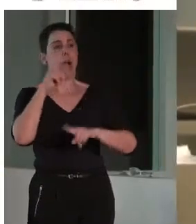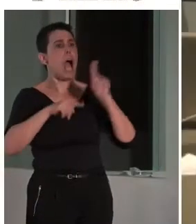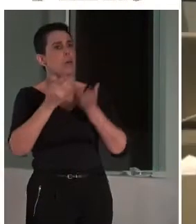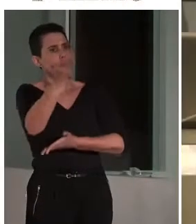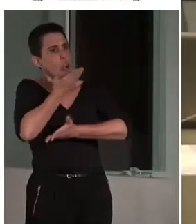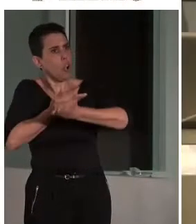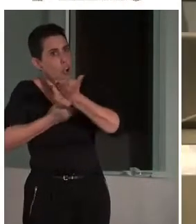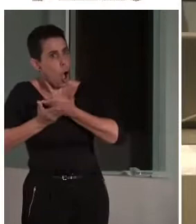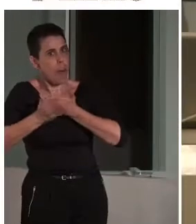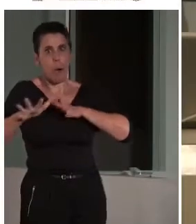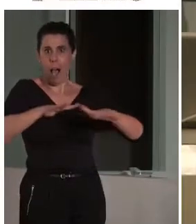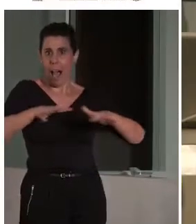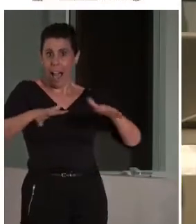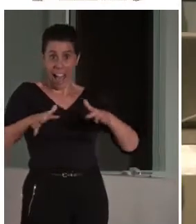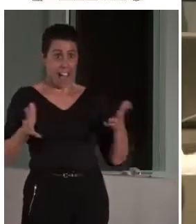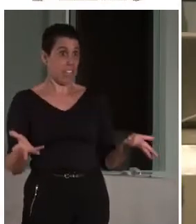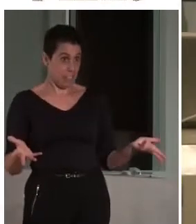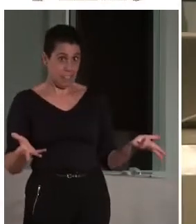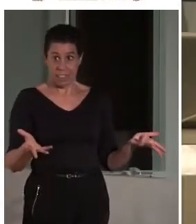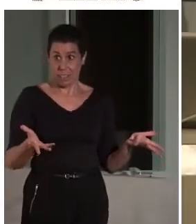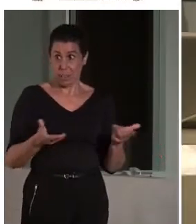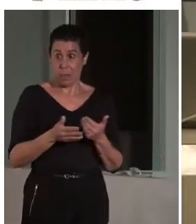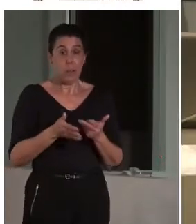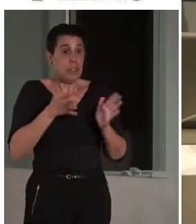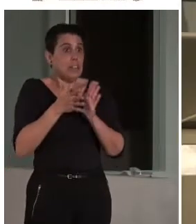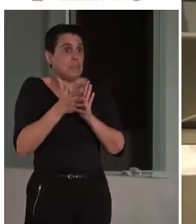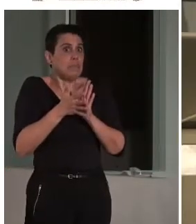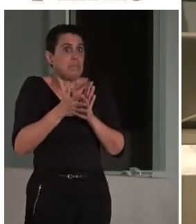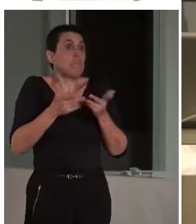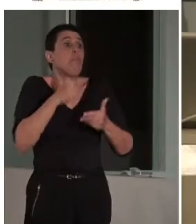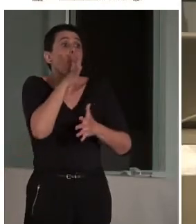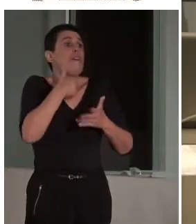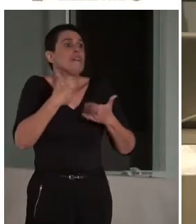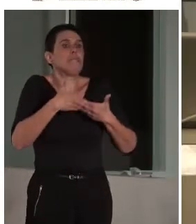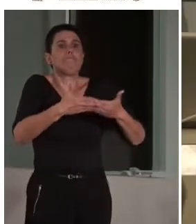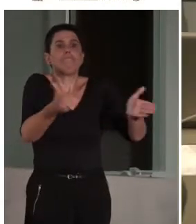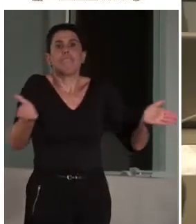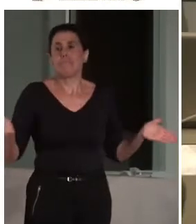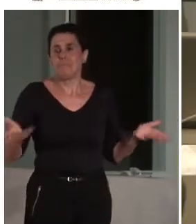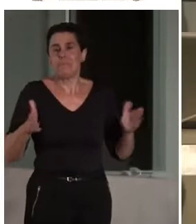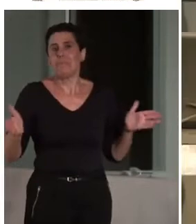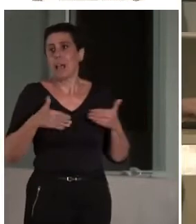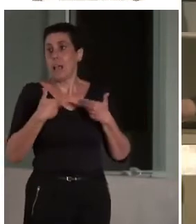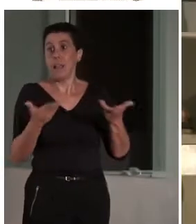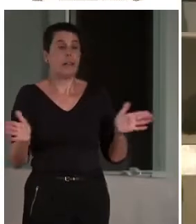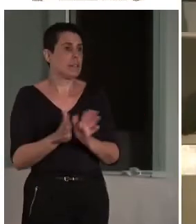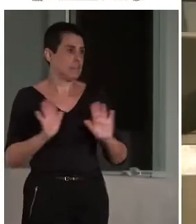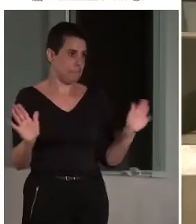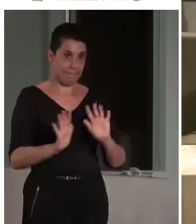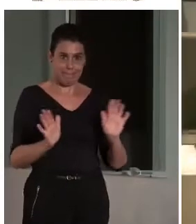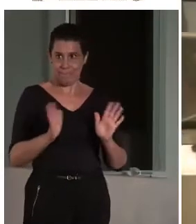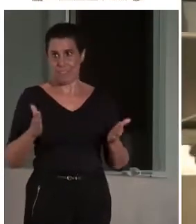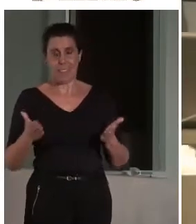nosotros y sois parte de nosotros entonces en nuestra casa abierta y nada más hasta daros las gracias